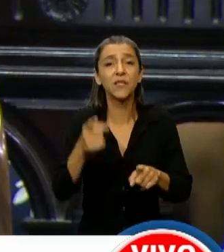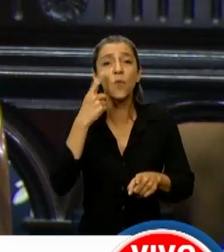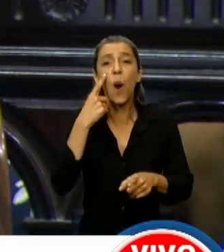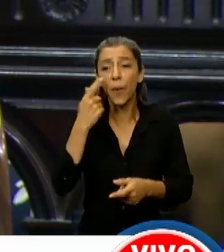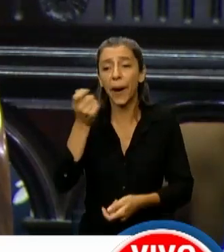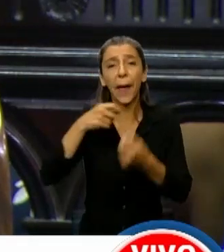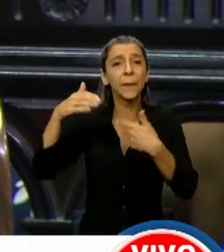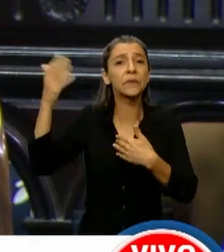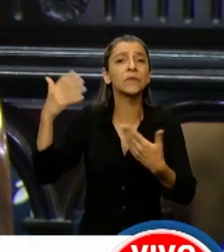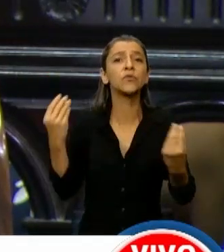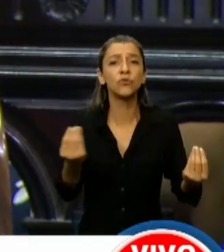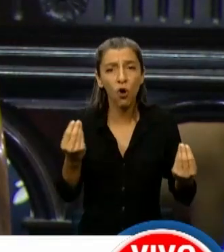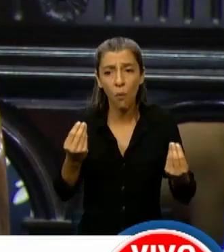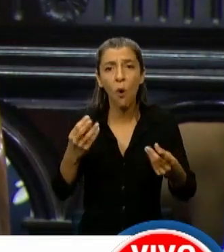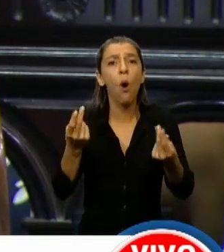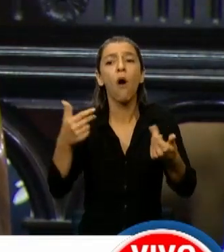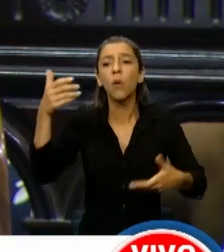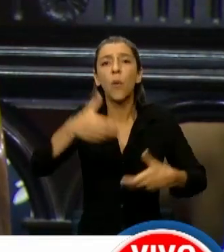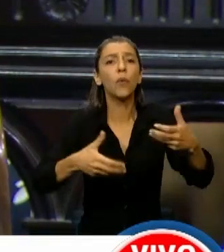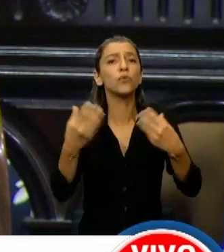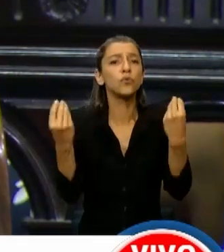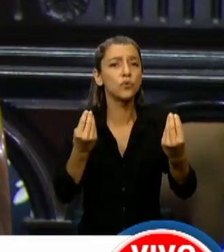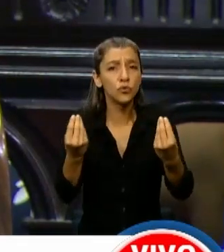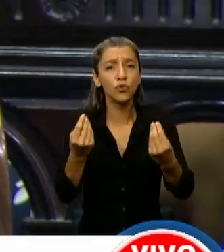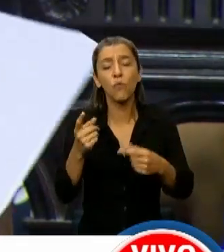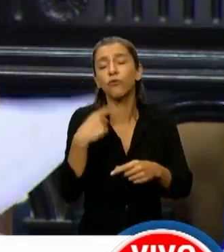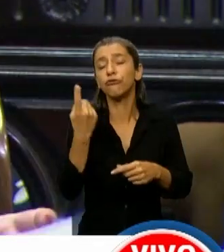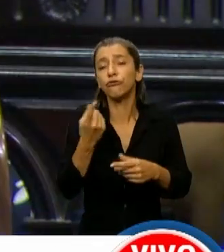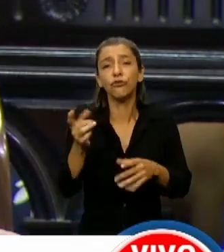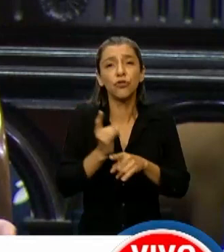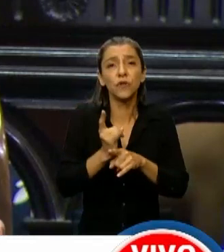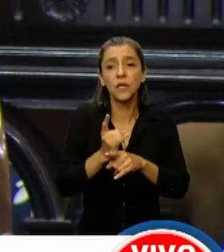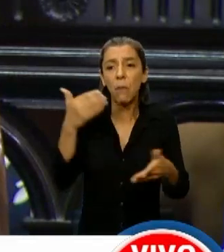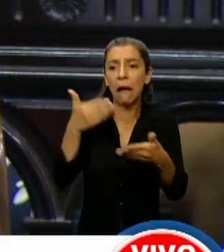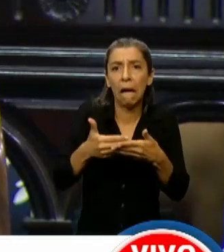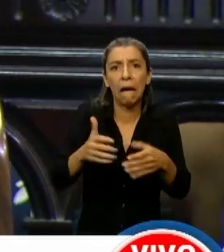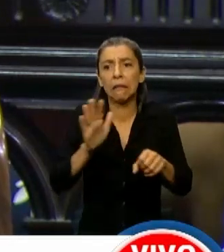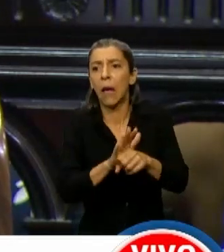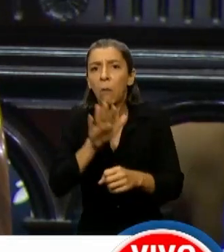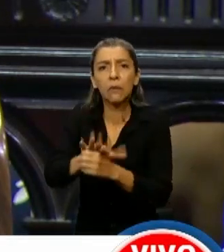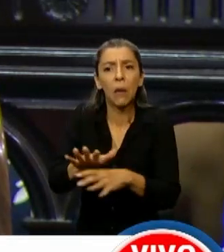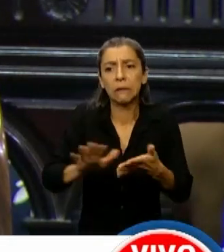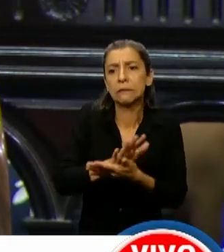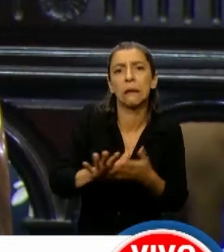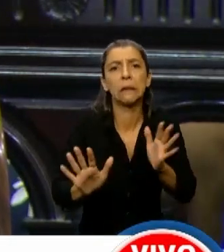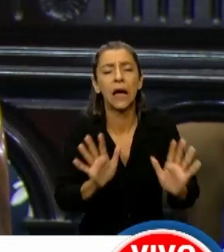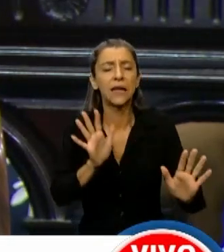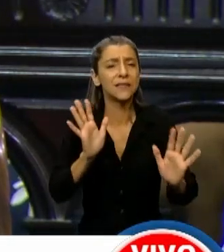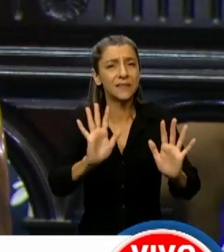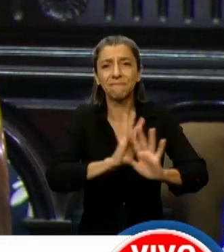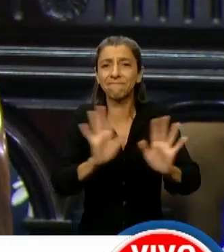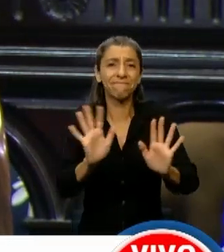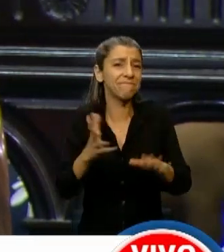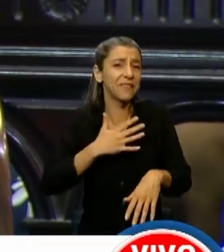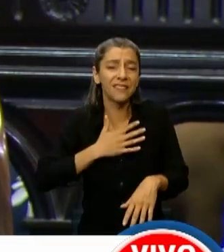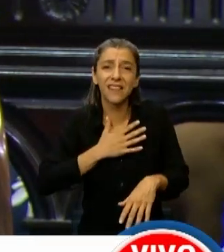financiar. No hay más tiempo para parches e improvisación y yo lamento que estemos perdiendo la oportunidad de discutir los